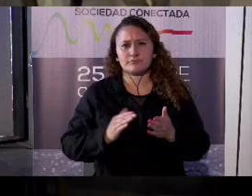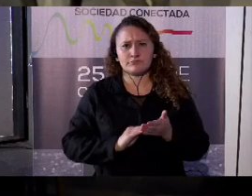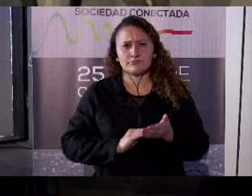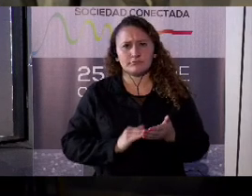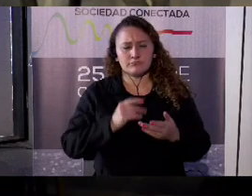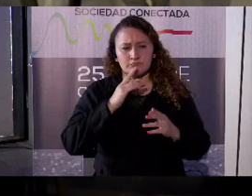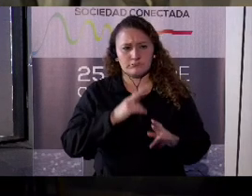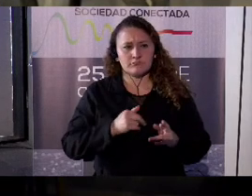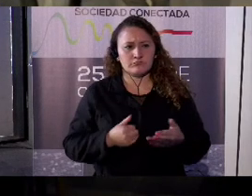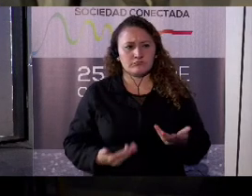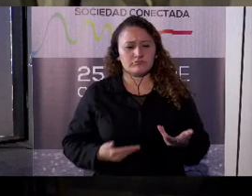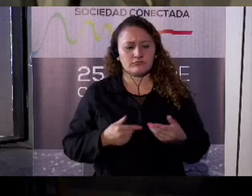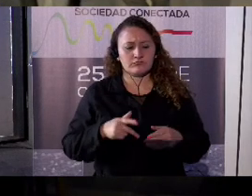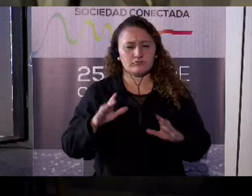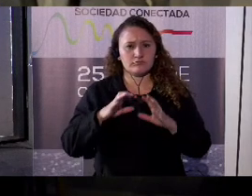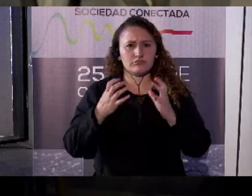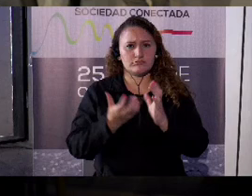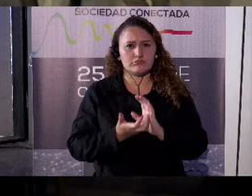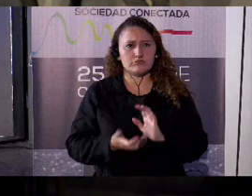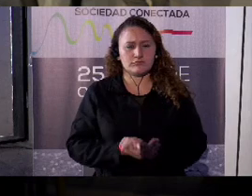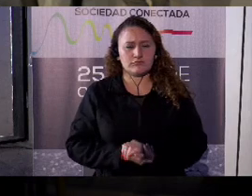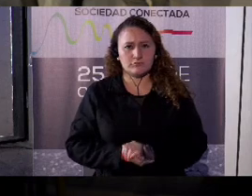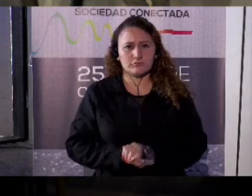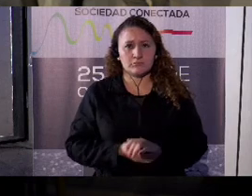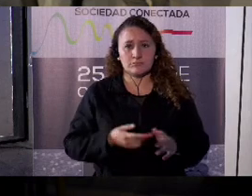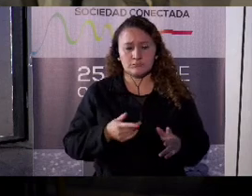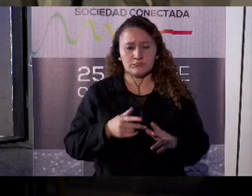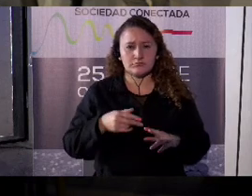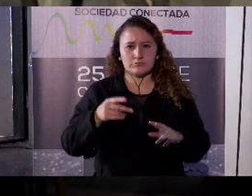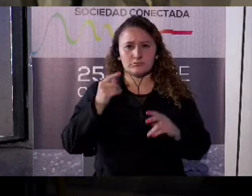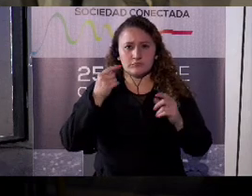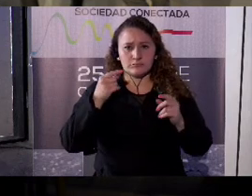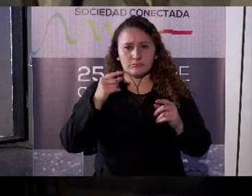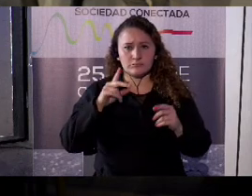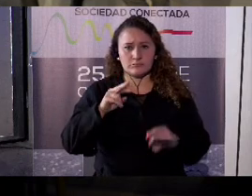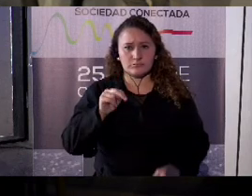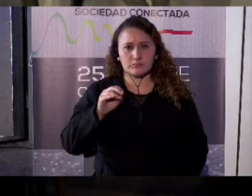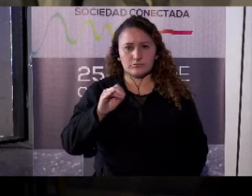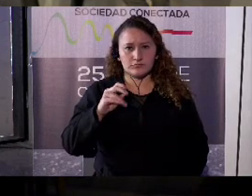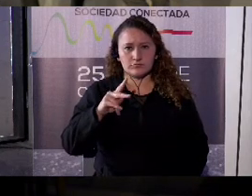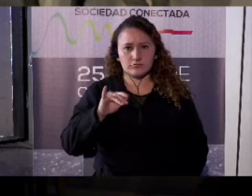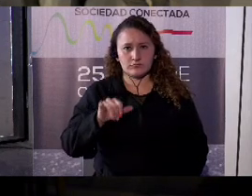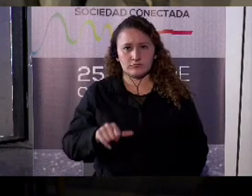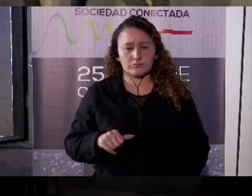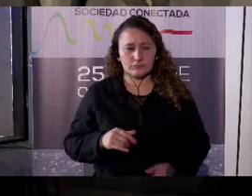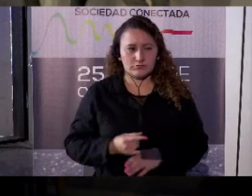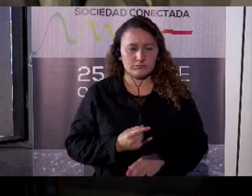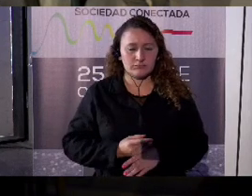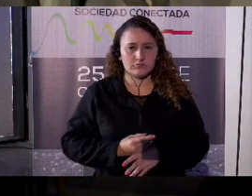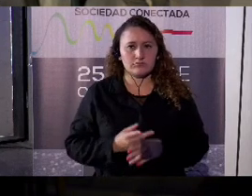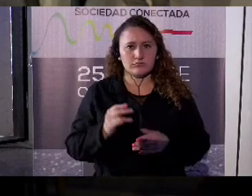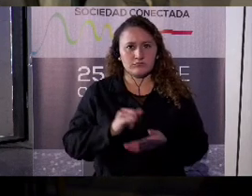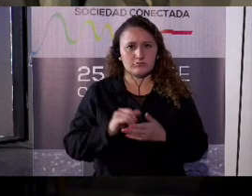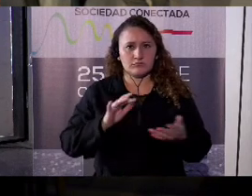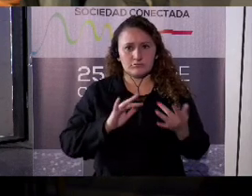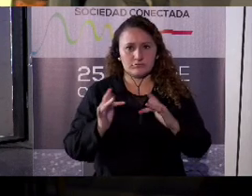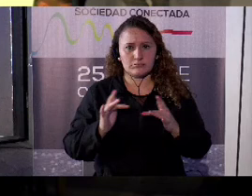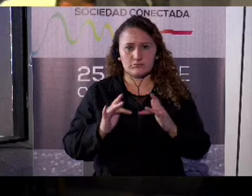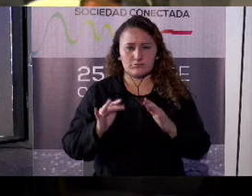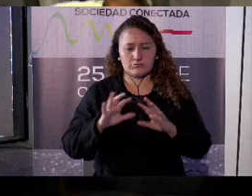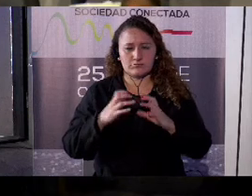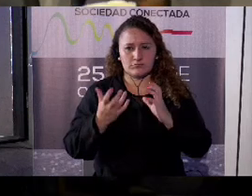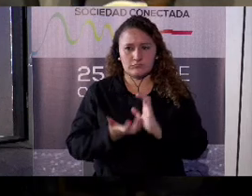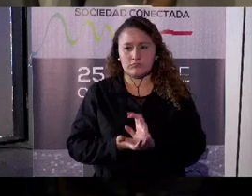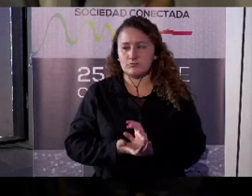una iniciativa global de Nokia alrededor del tema iot es una solución eh de una red global de